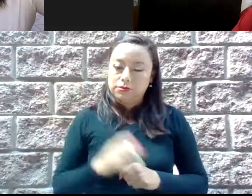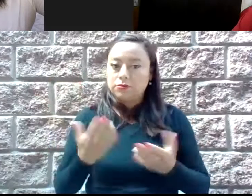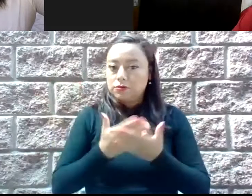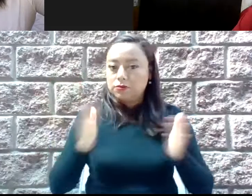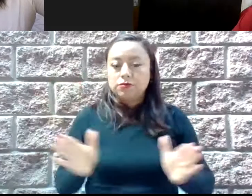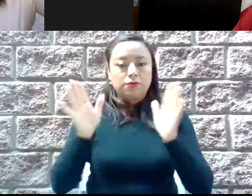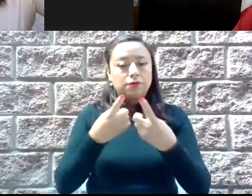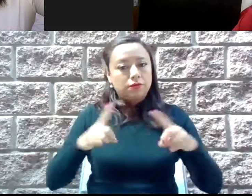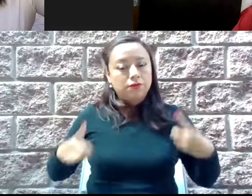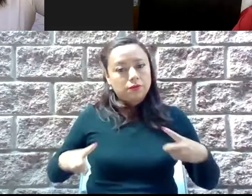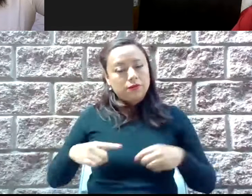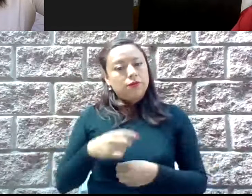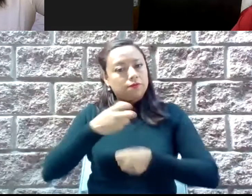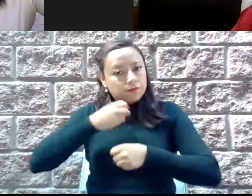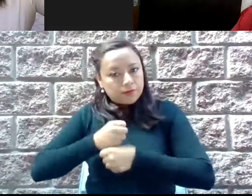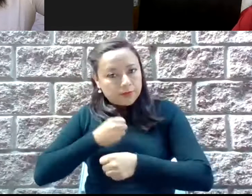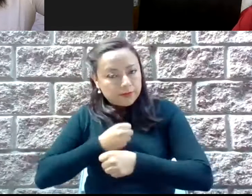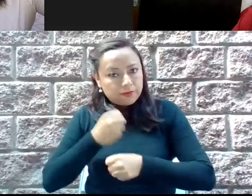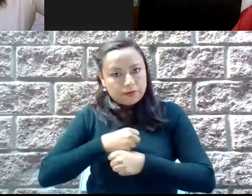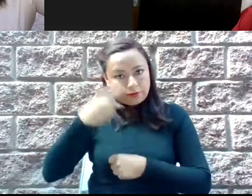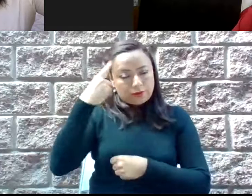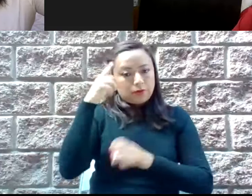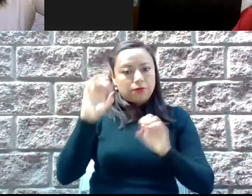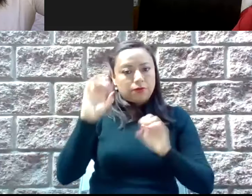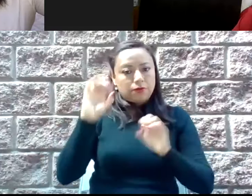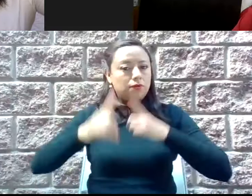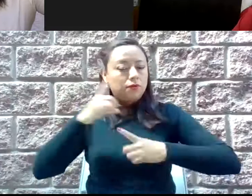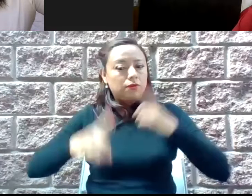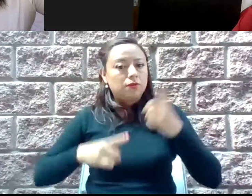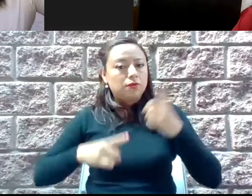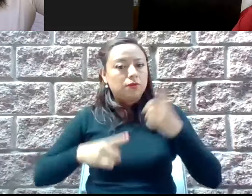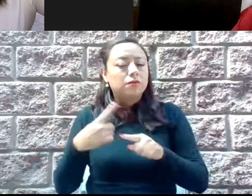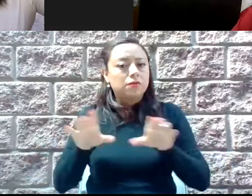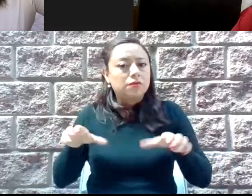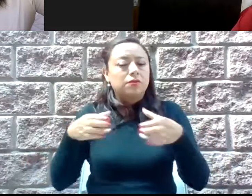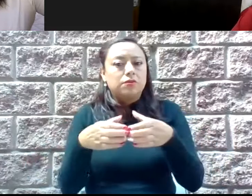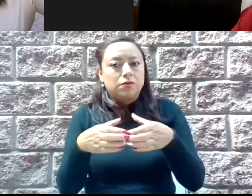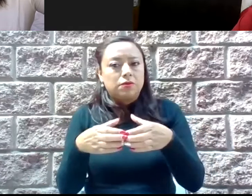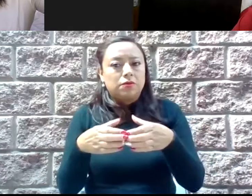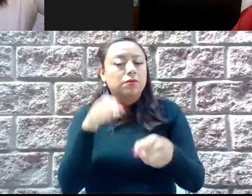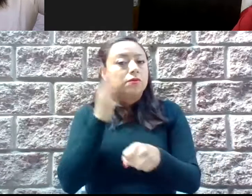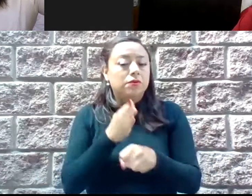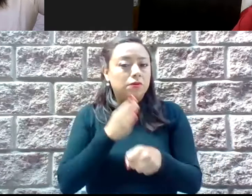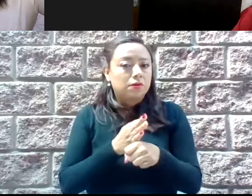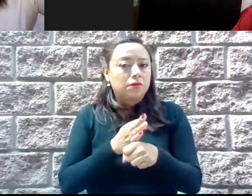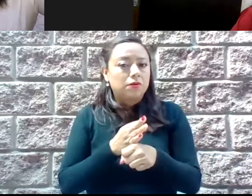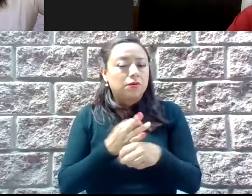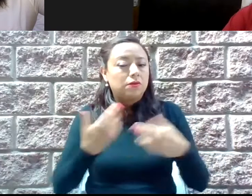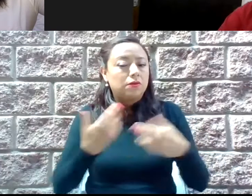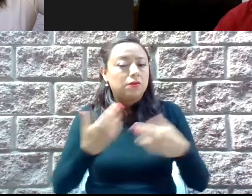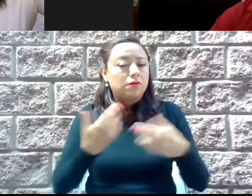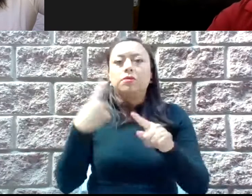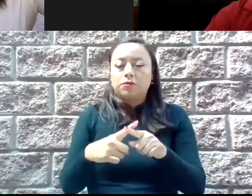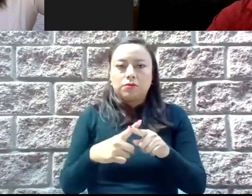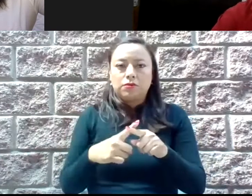disciplinas mentales o deportivas, se estaría entregando al colectivo que estaría representando Carla Daniela Padilla